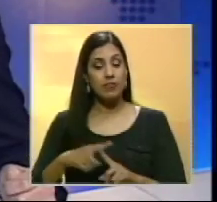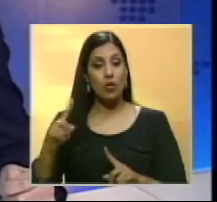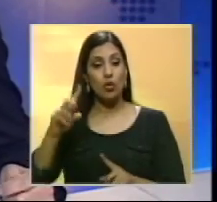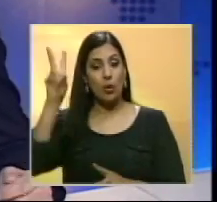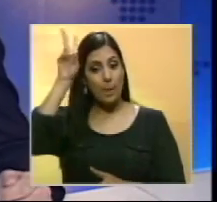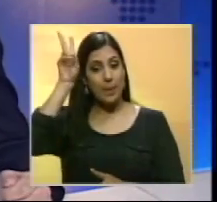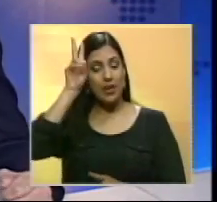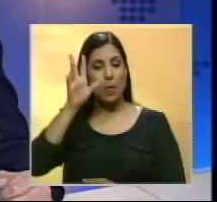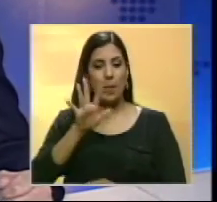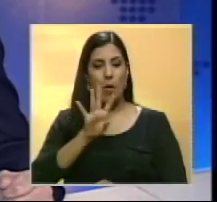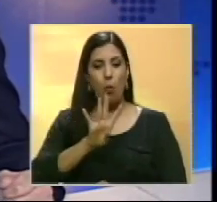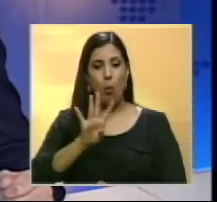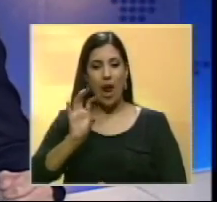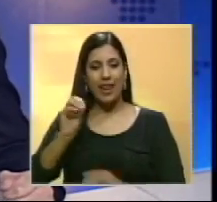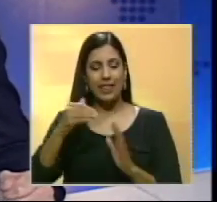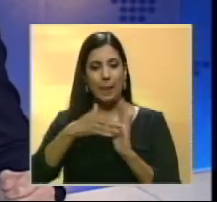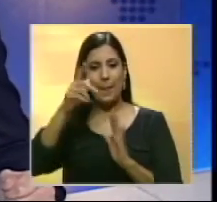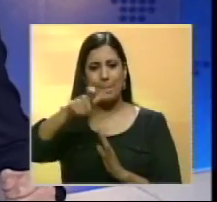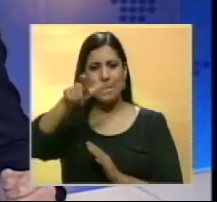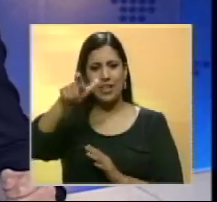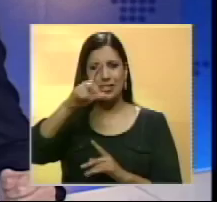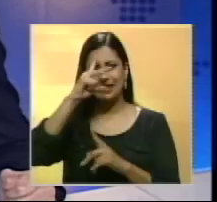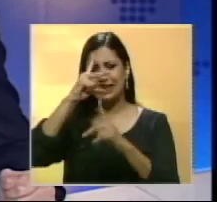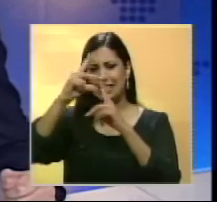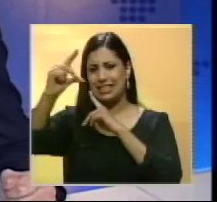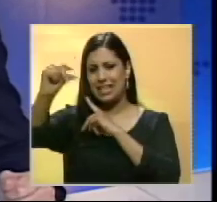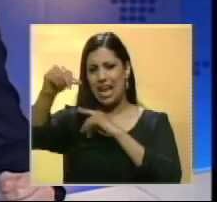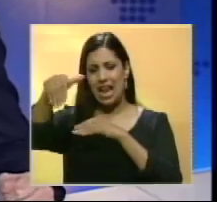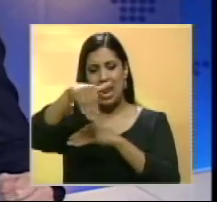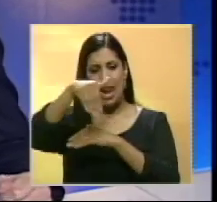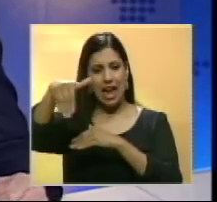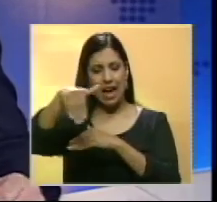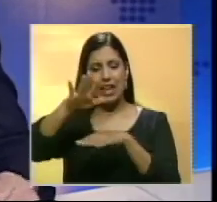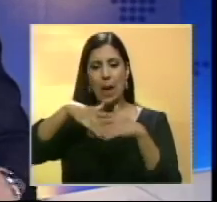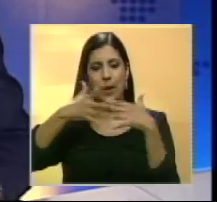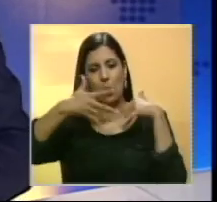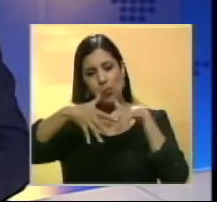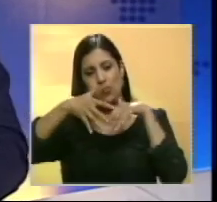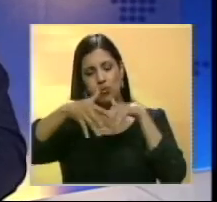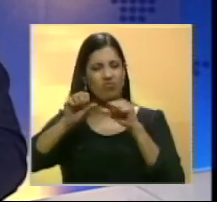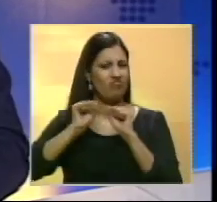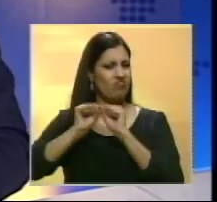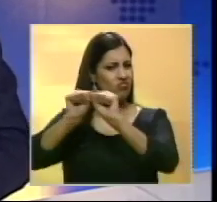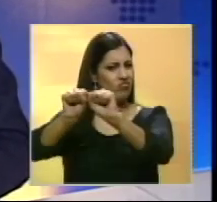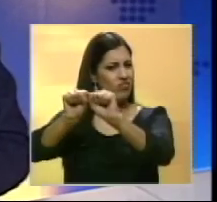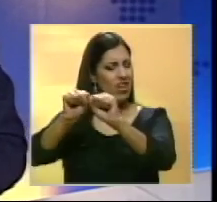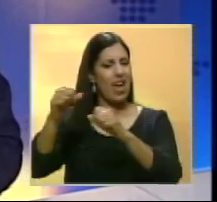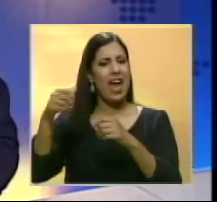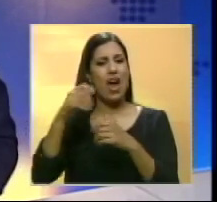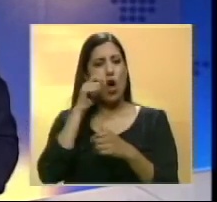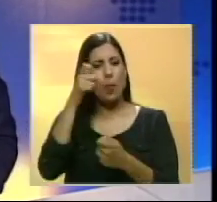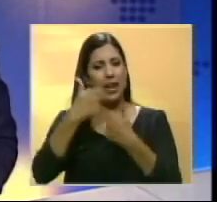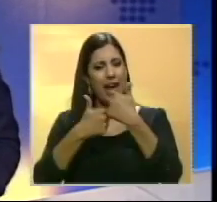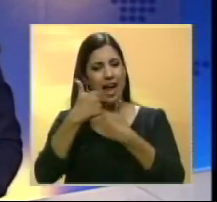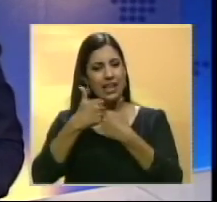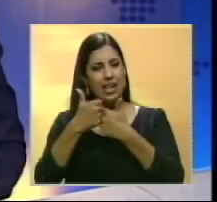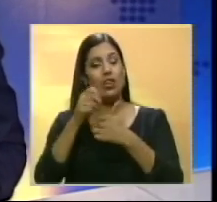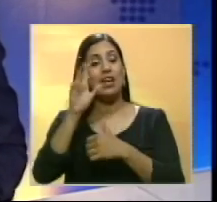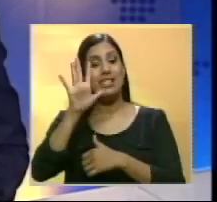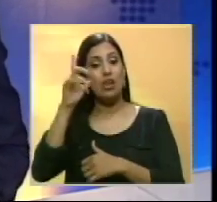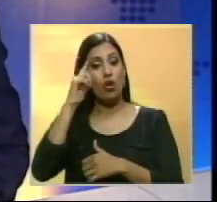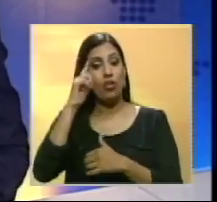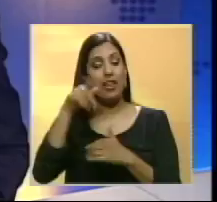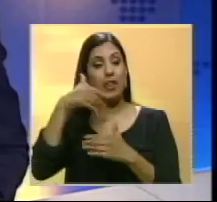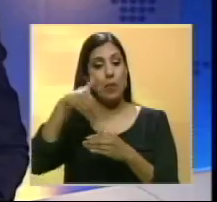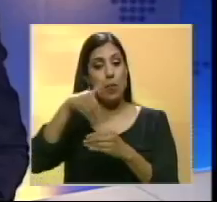En Perú, cerca de 40.000 personas salieron a las calles de Lima para marchar en rechazo a la candidatura de Keiko Fujimori a 5 días